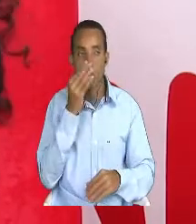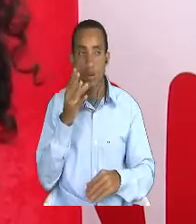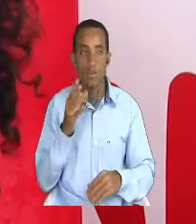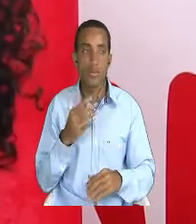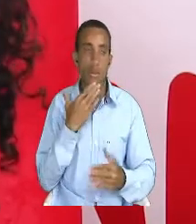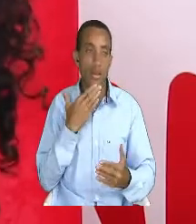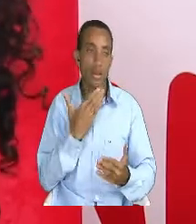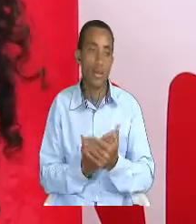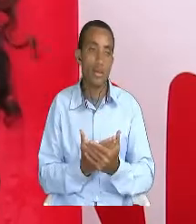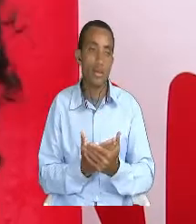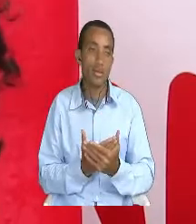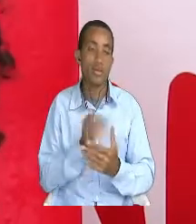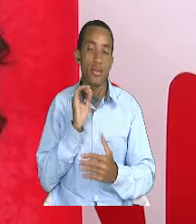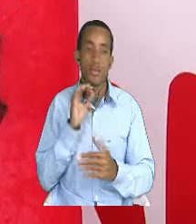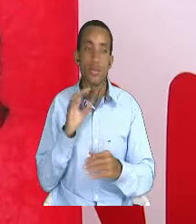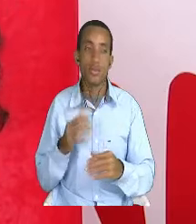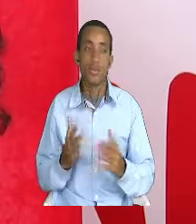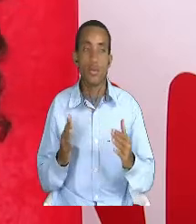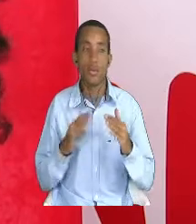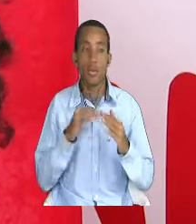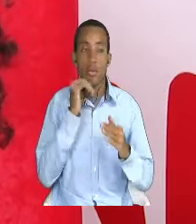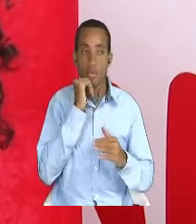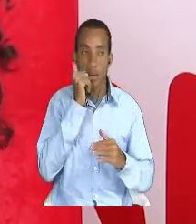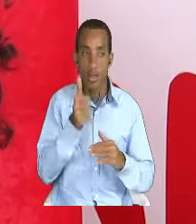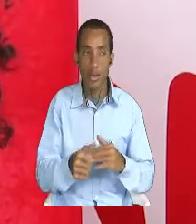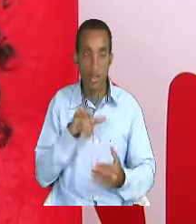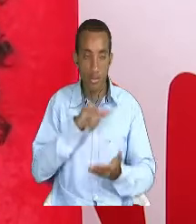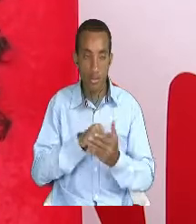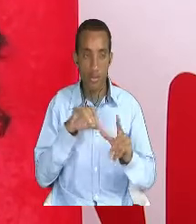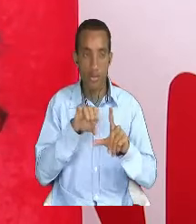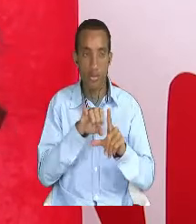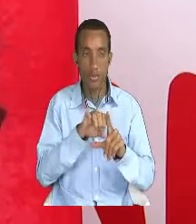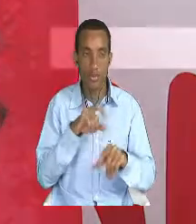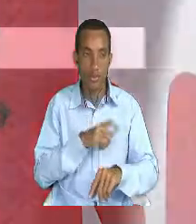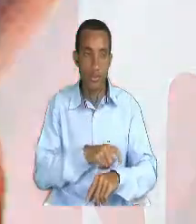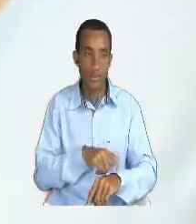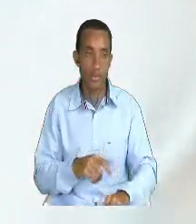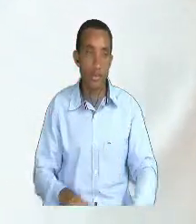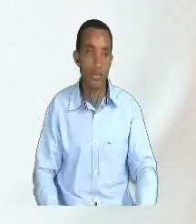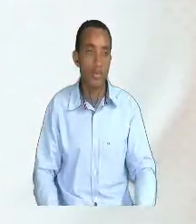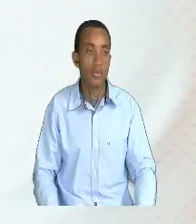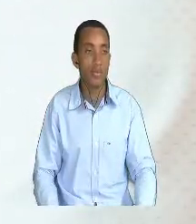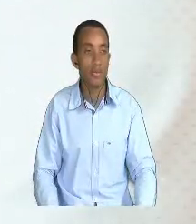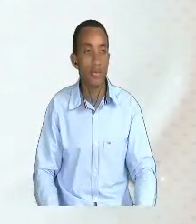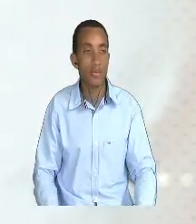Gracias por estar aquí conectados en casa. Mañana en el mismo canal y a la misma hora.